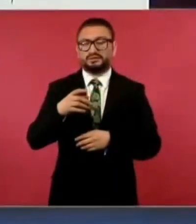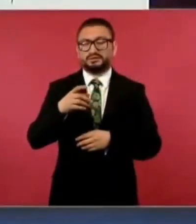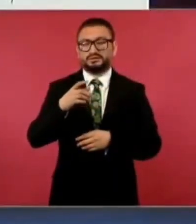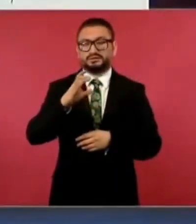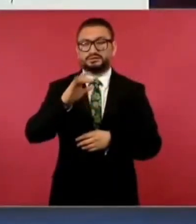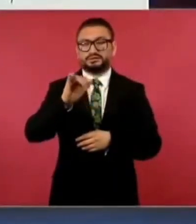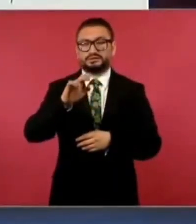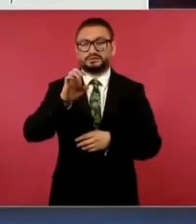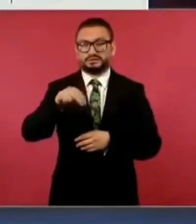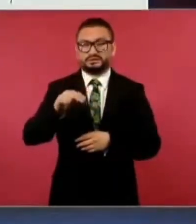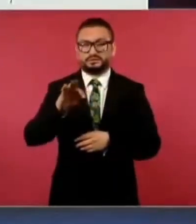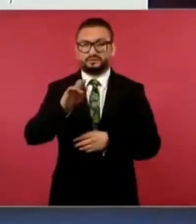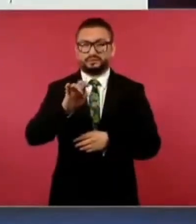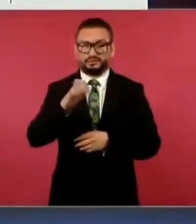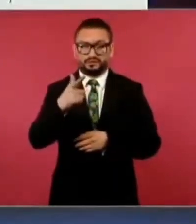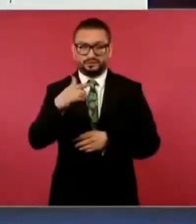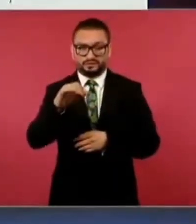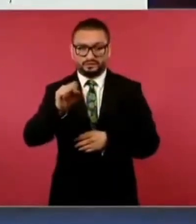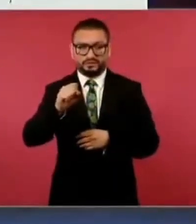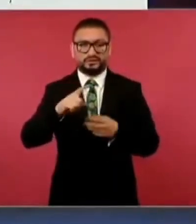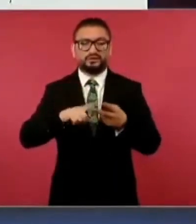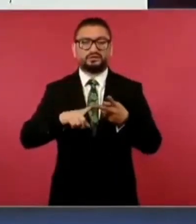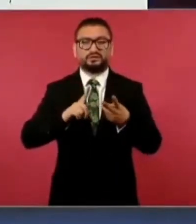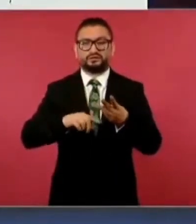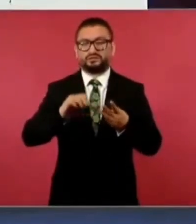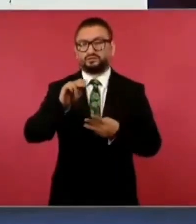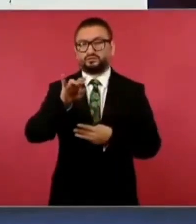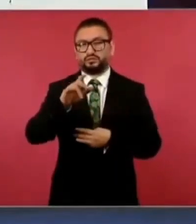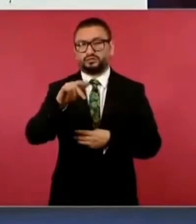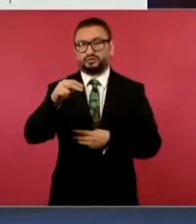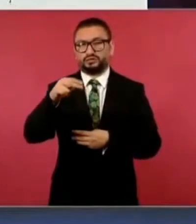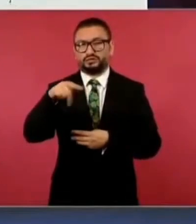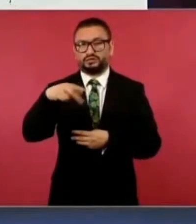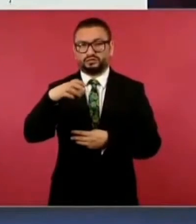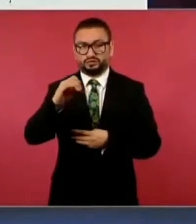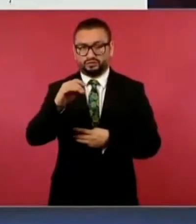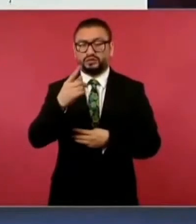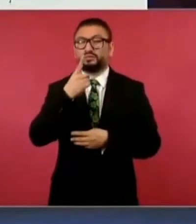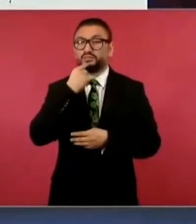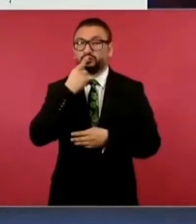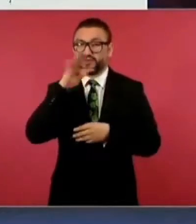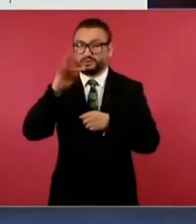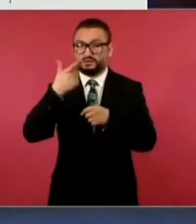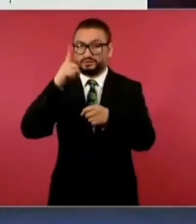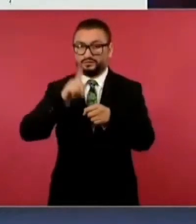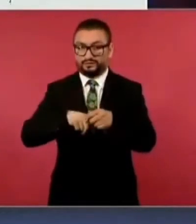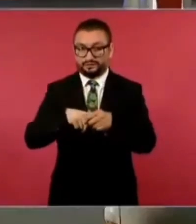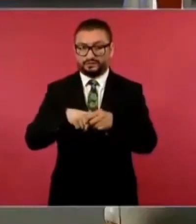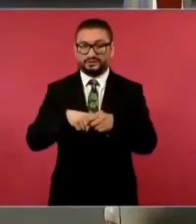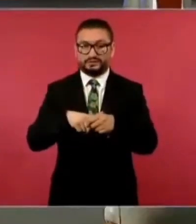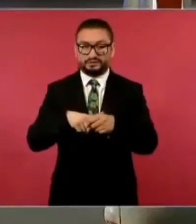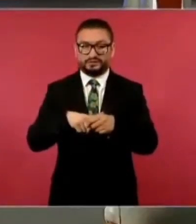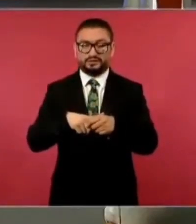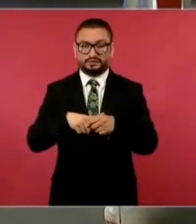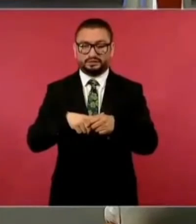Cienfuegos, Murillo Karam, y la Policía Federal,